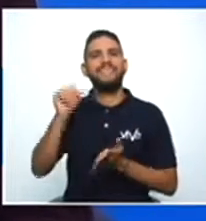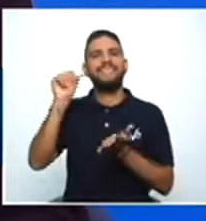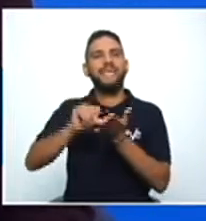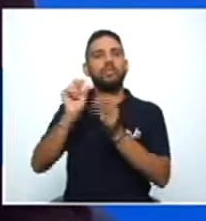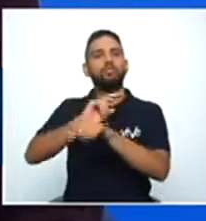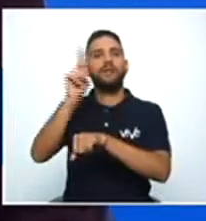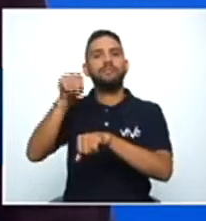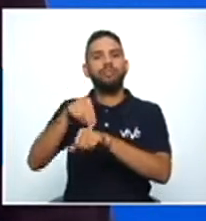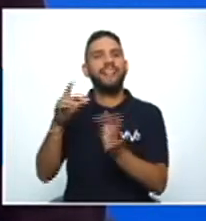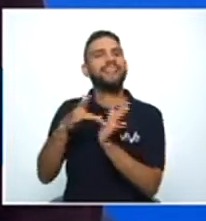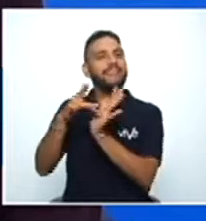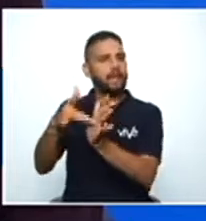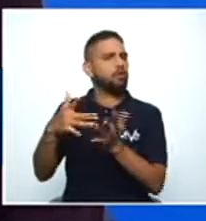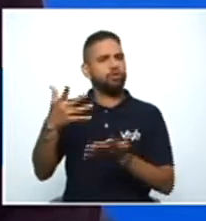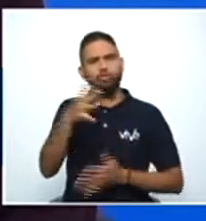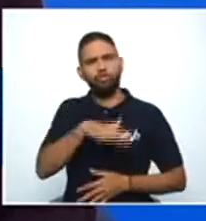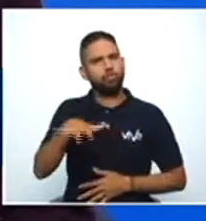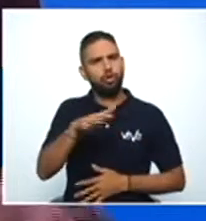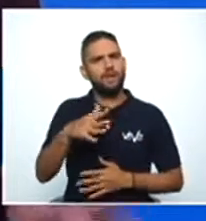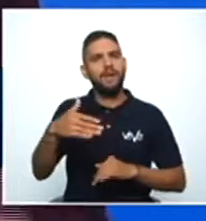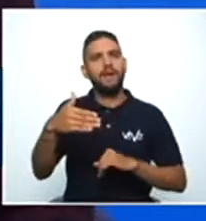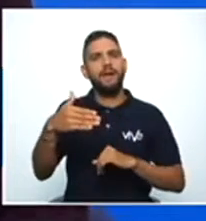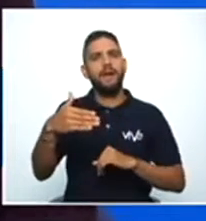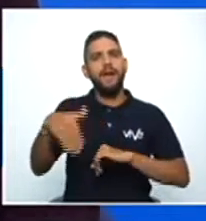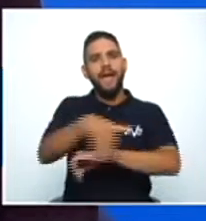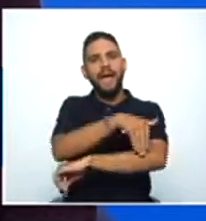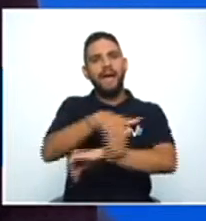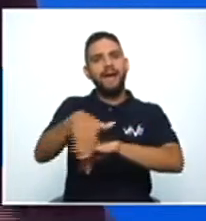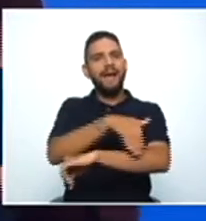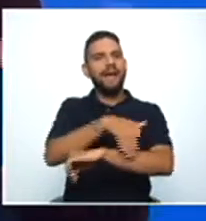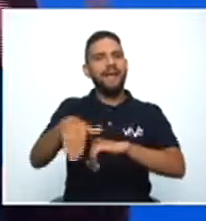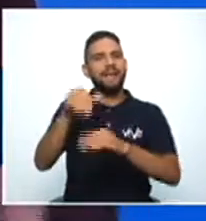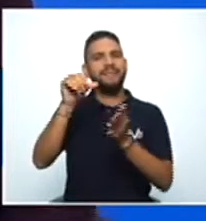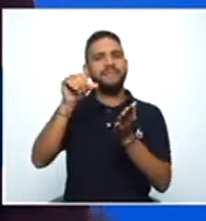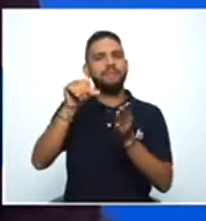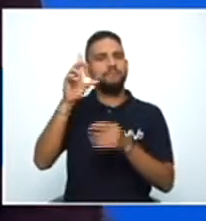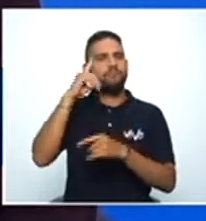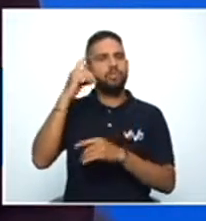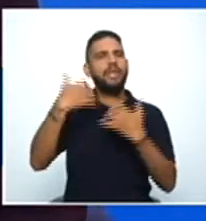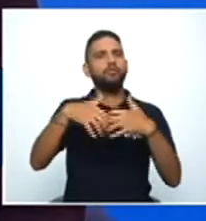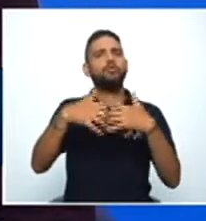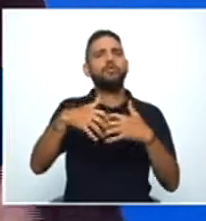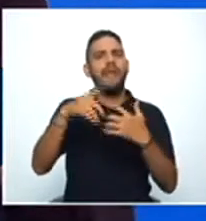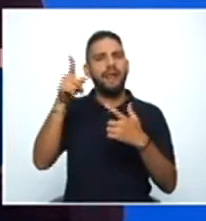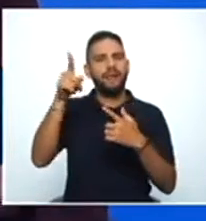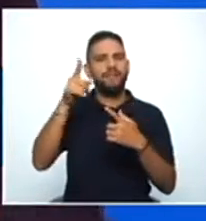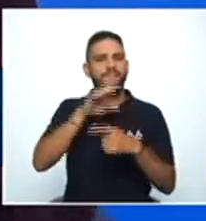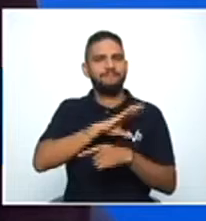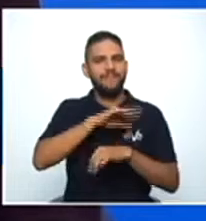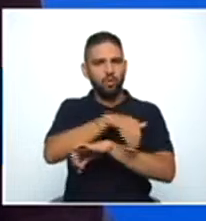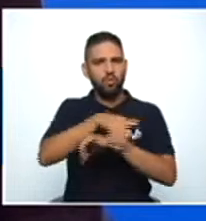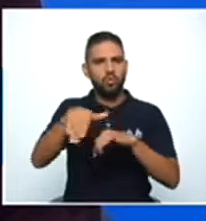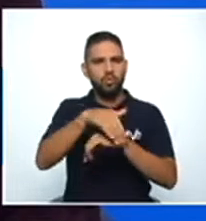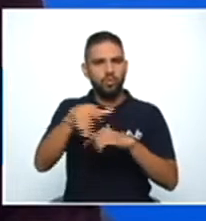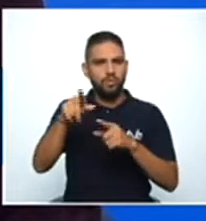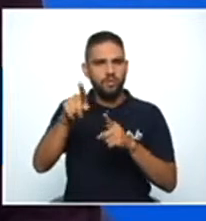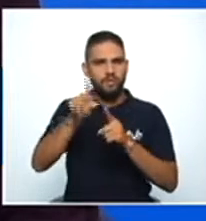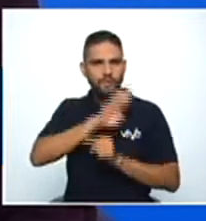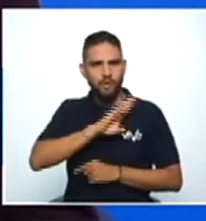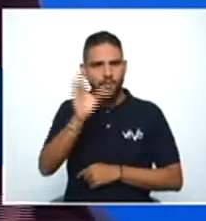del centro nacional del disco que está ubicado en la calle la soledad con calle las piedritas esta es la zona industrial de la trinidad allí puedes llevar tu material en este